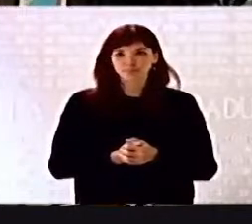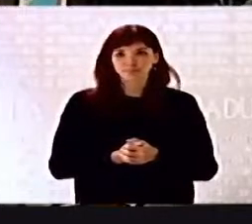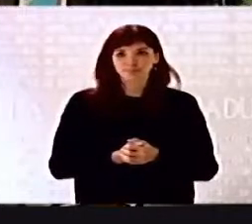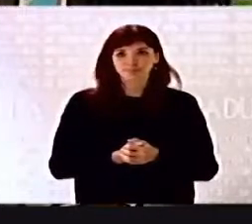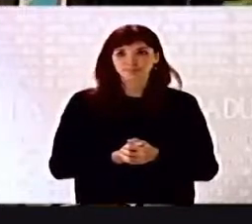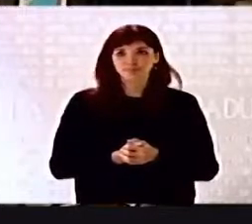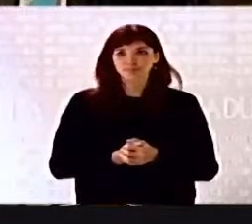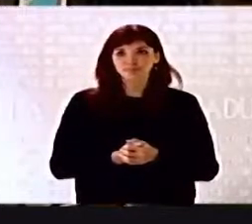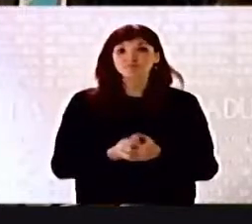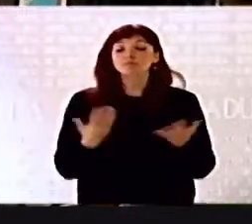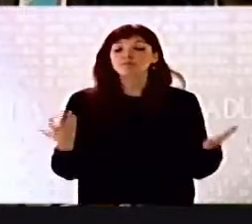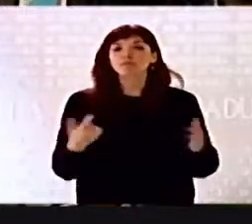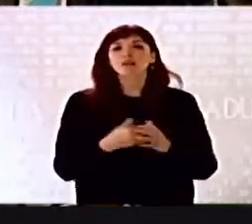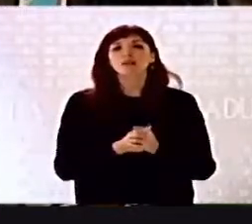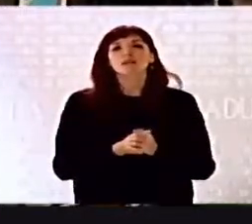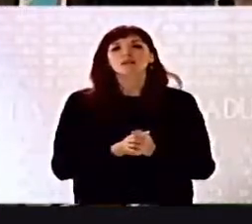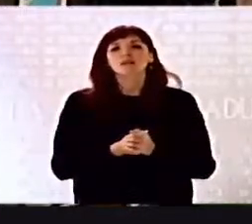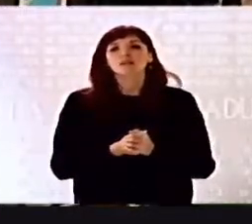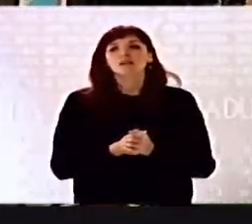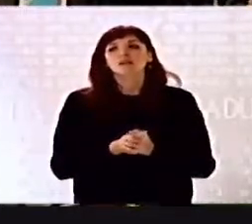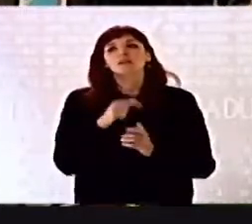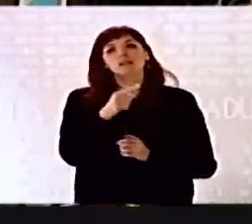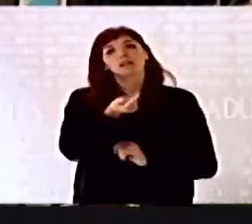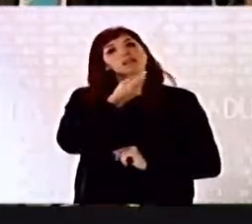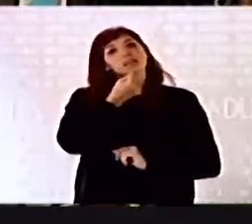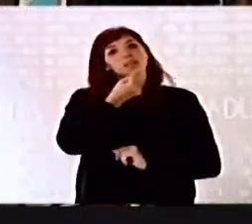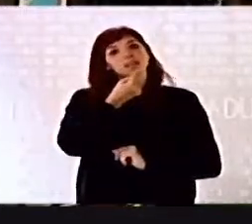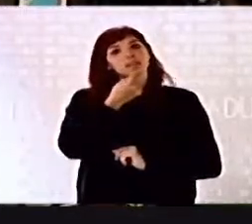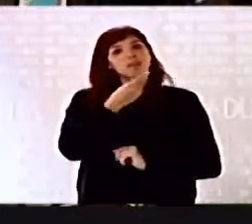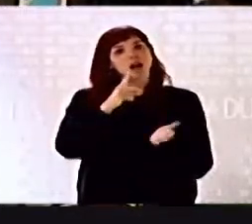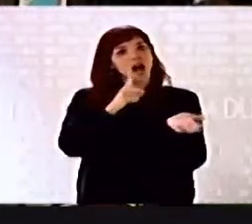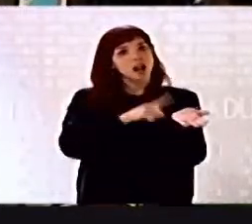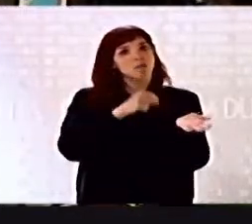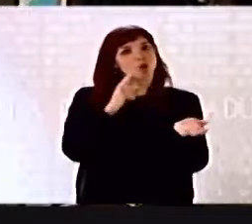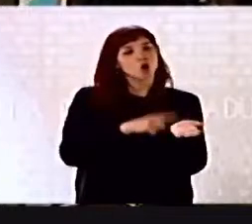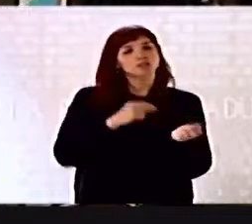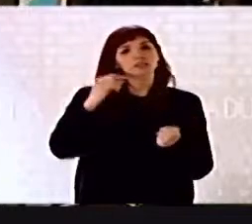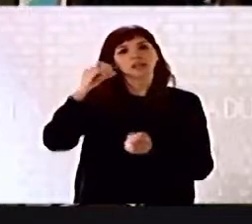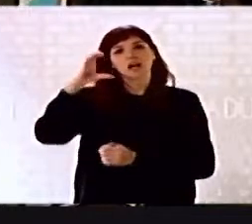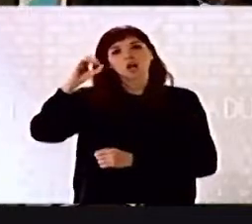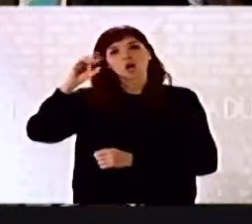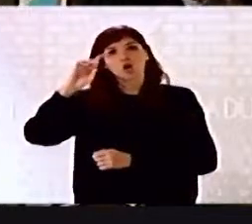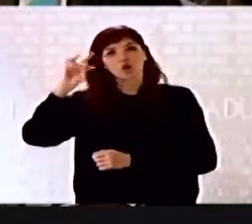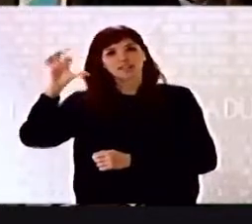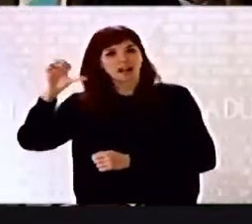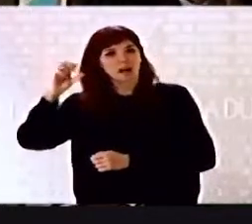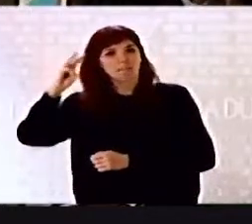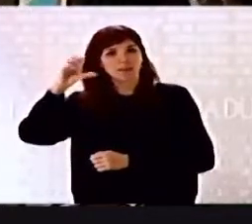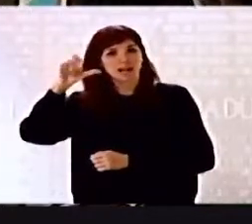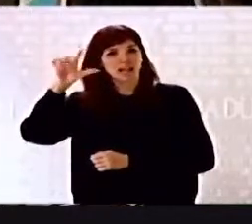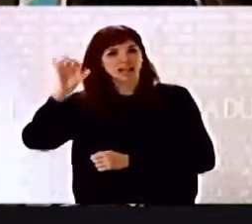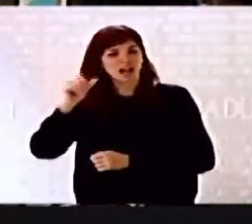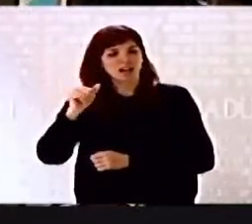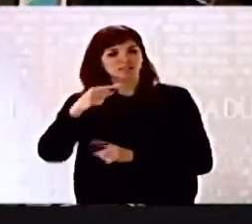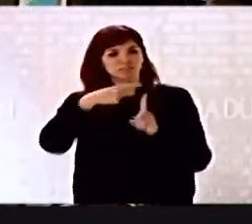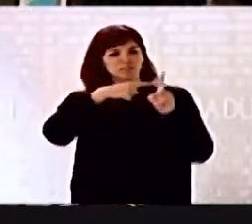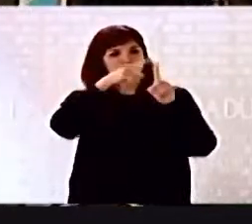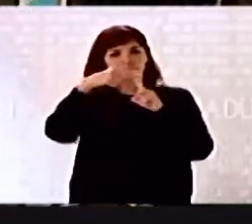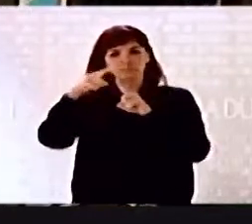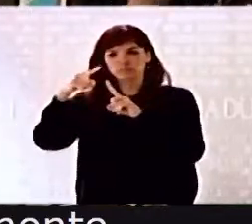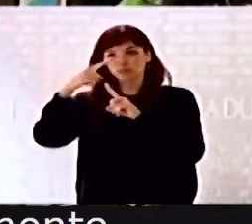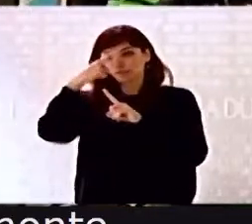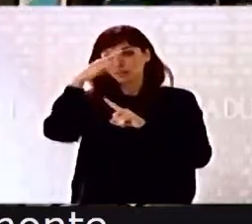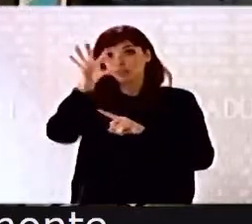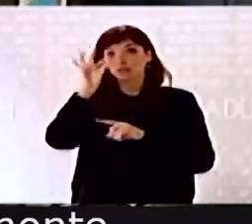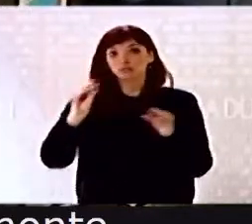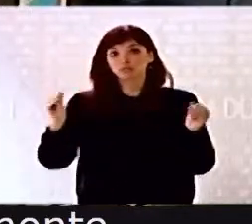¿Sí? Sí. Con datos tan dispares, porque ha dicho en Calamonte, Cortepelea, Guareña y tal, se toma la misma decisión cuando hay una incidencia en